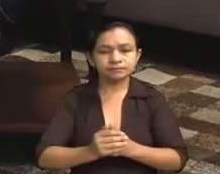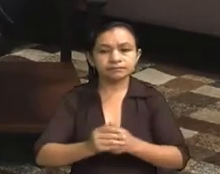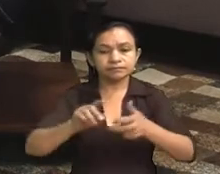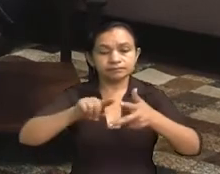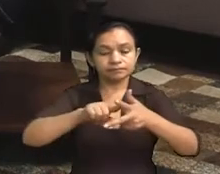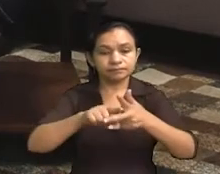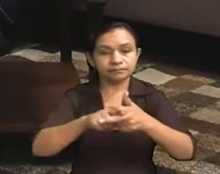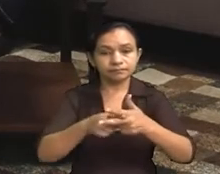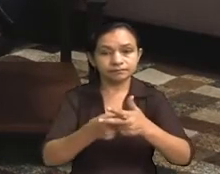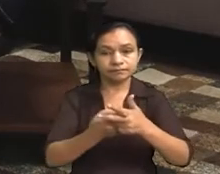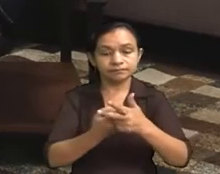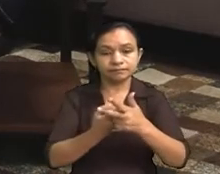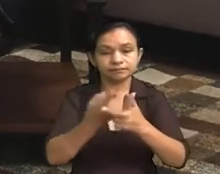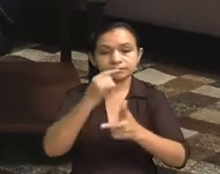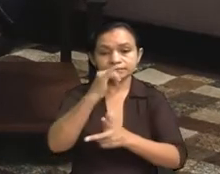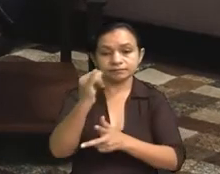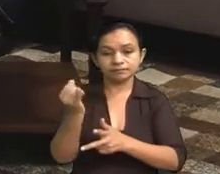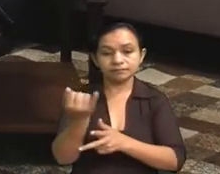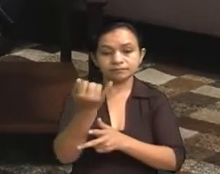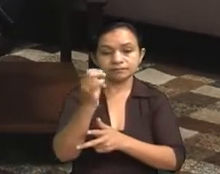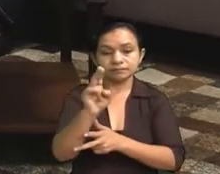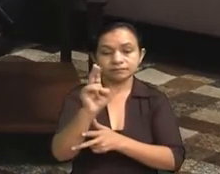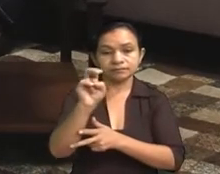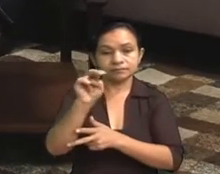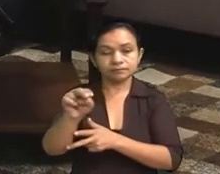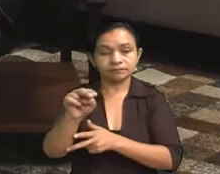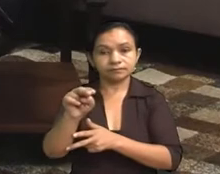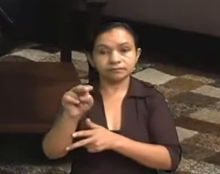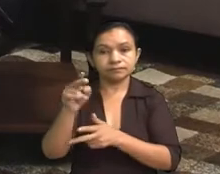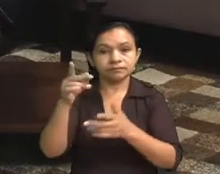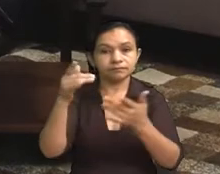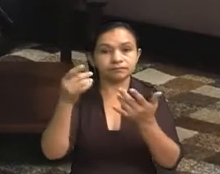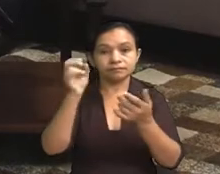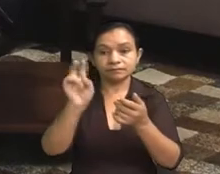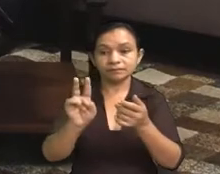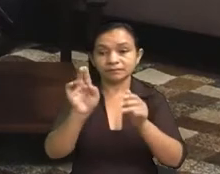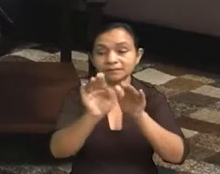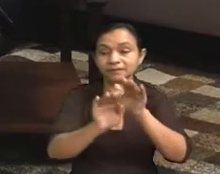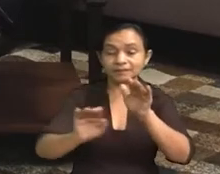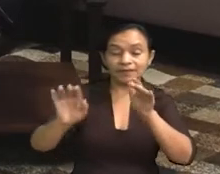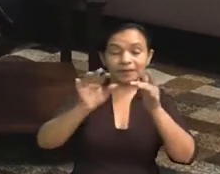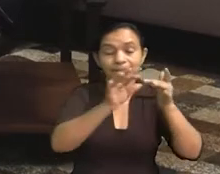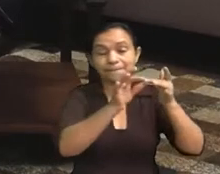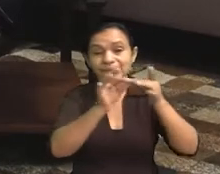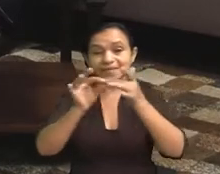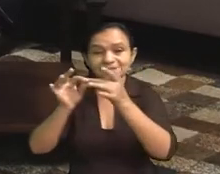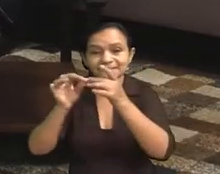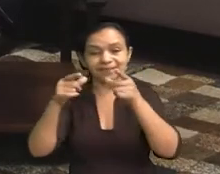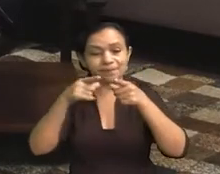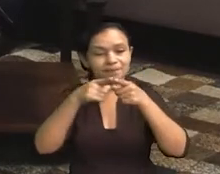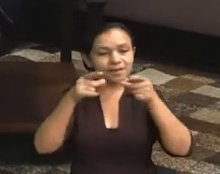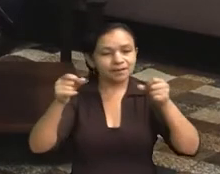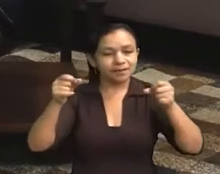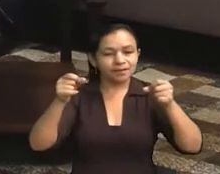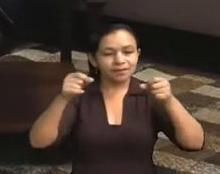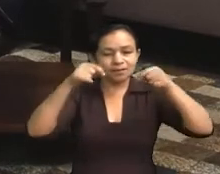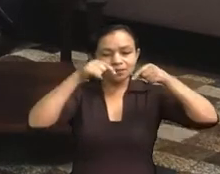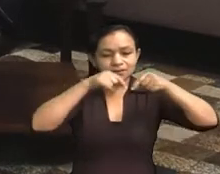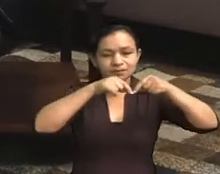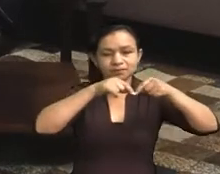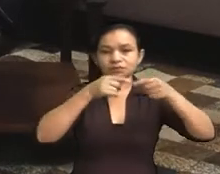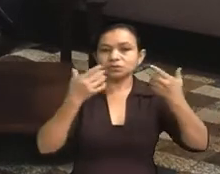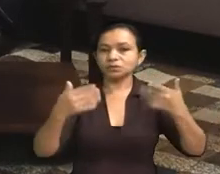iniciar la pista Juan Pablo II, que es el mayor proyecto vial de toda la historia en Nicaragua. Va a